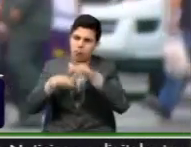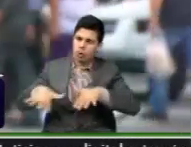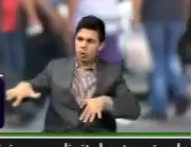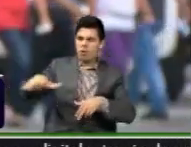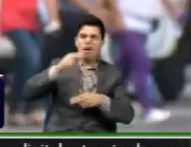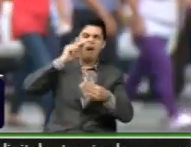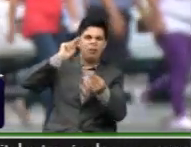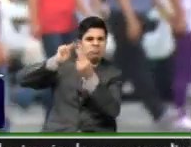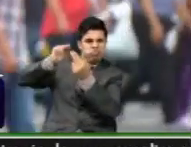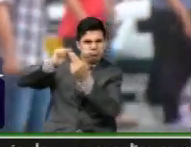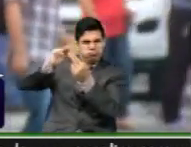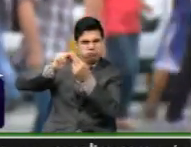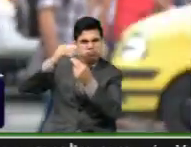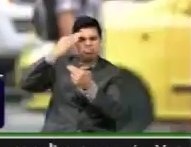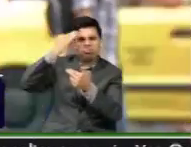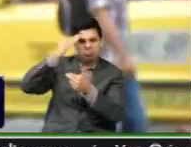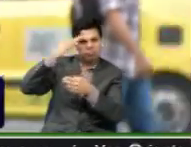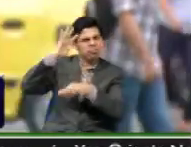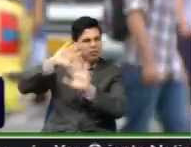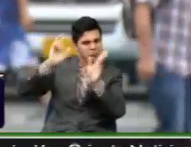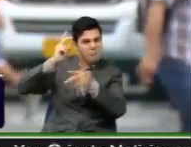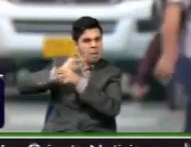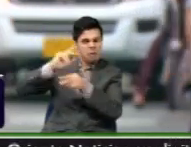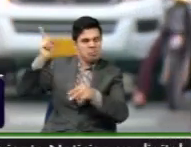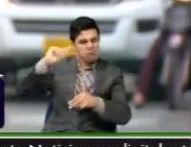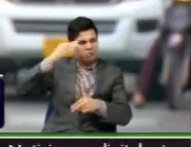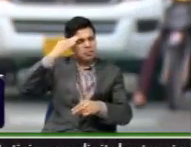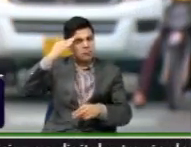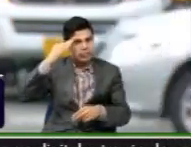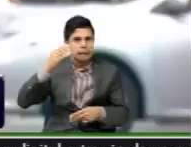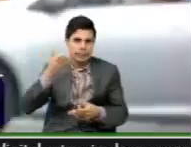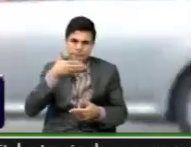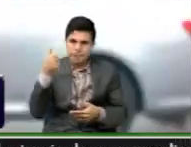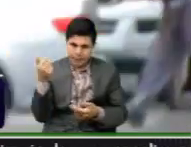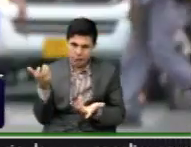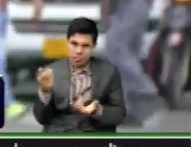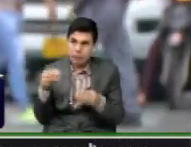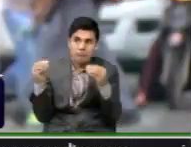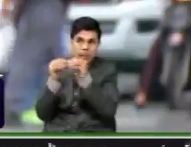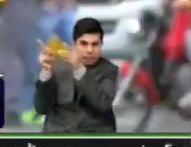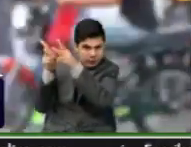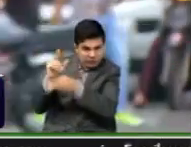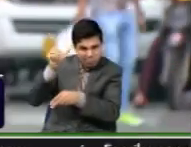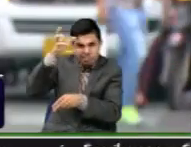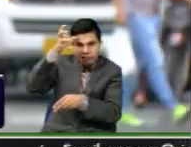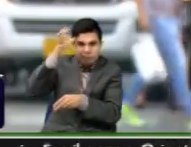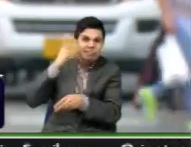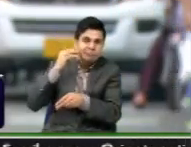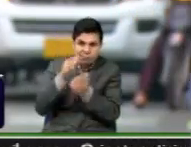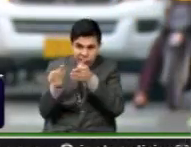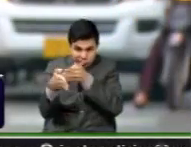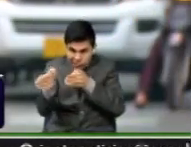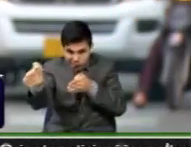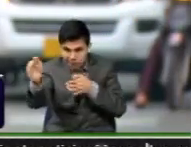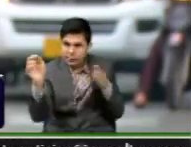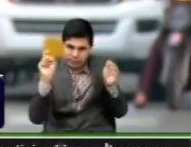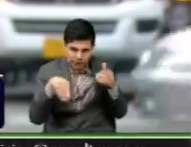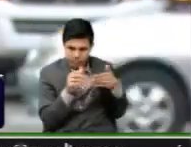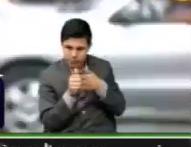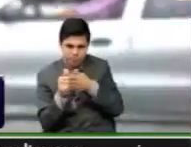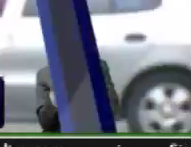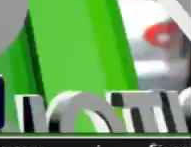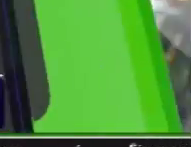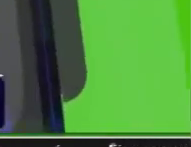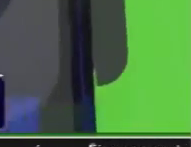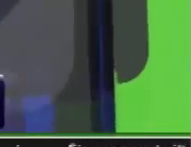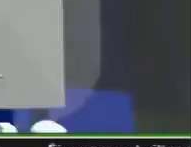ya conozcan, lugares y entornos seguros. Además, deben ser acompañados por un guía y pretender que estas actividades se realicen antes de las 4